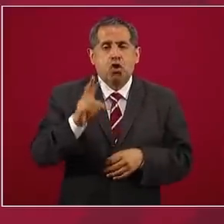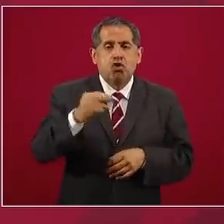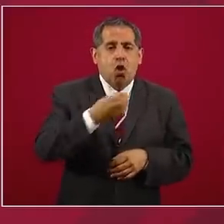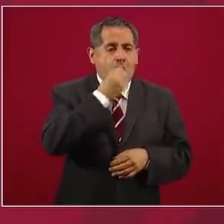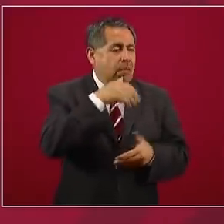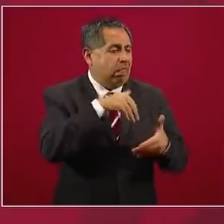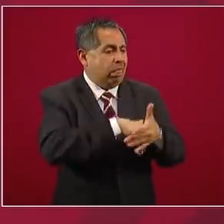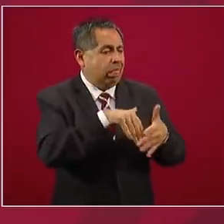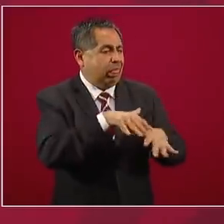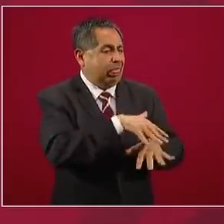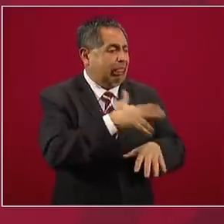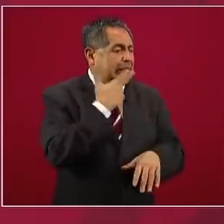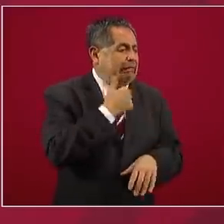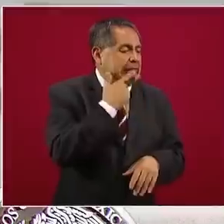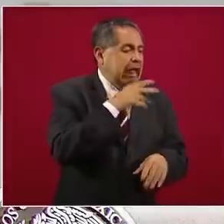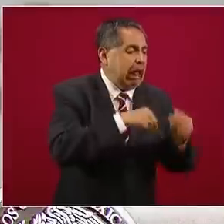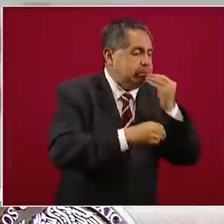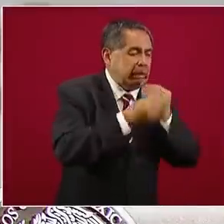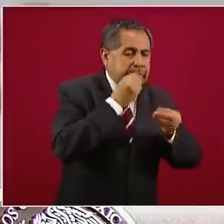productos chatarra,